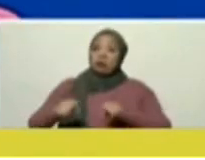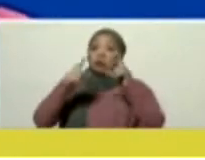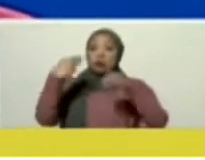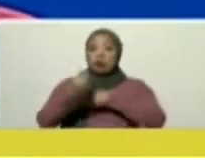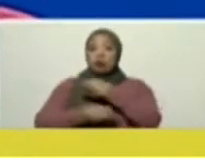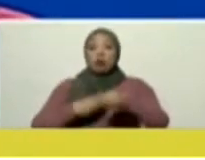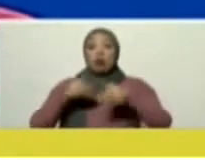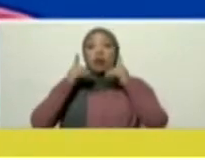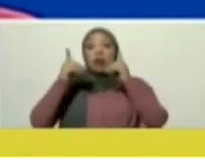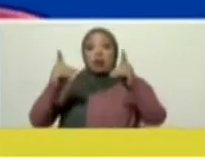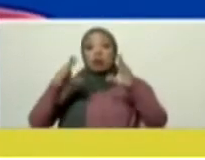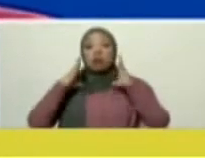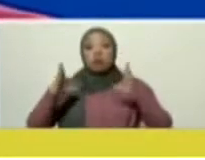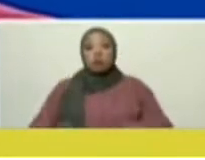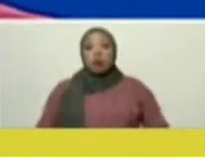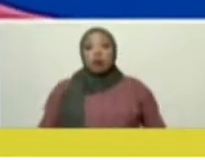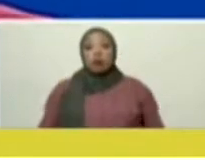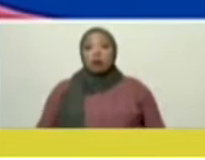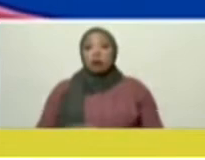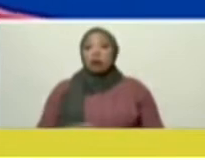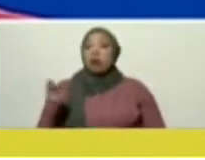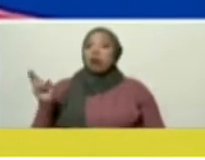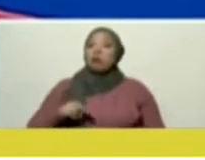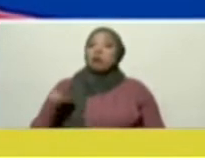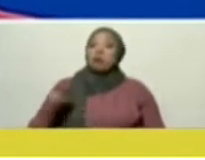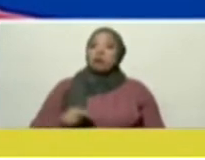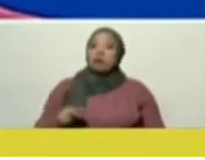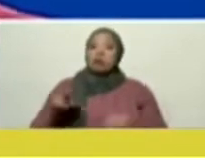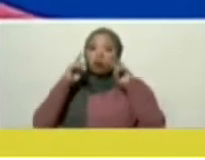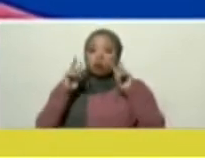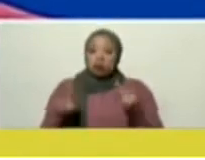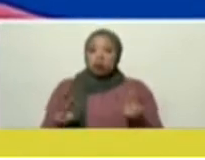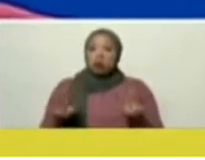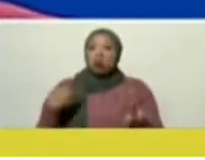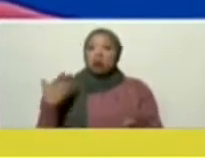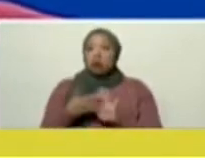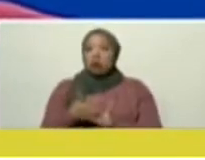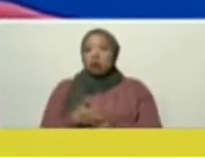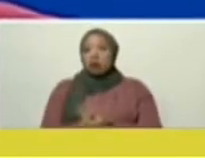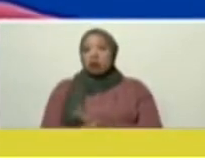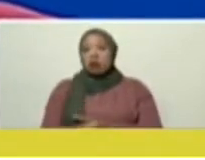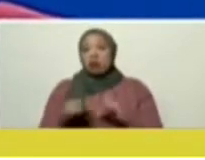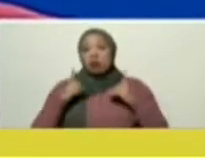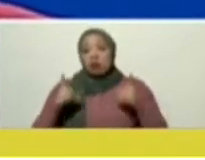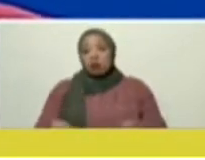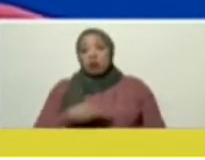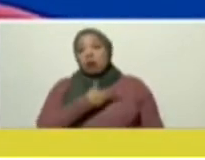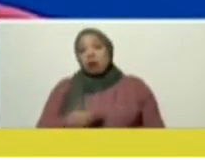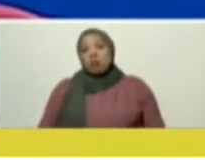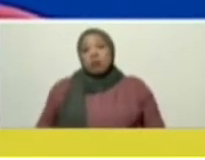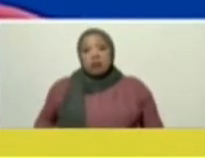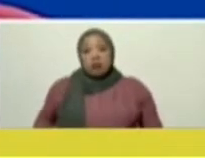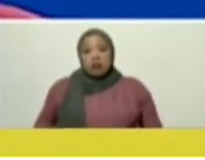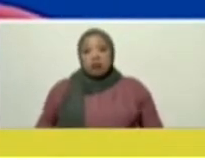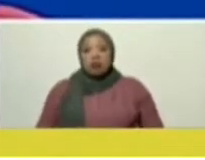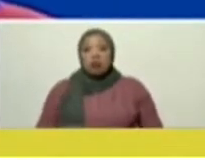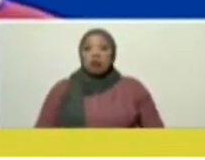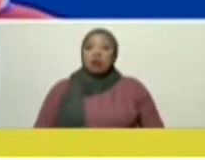humanos nunca hemos visto que un velador de derecho humano sea perseguido por la justicia